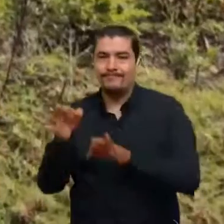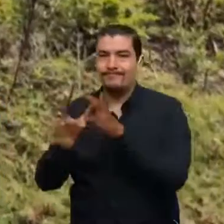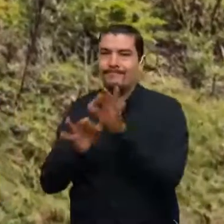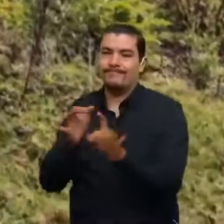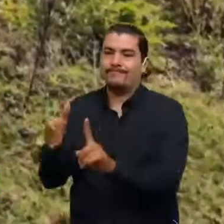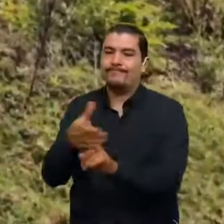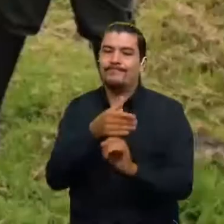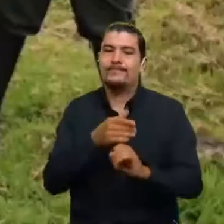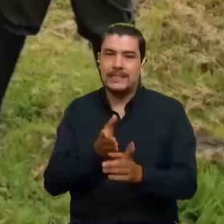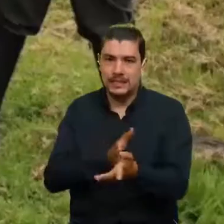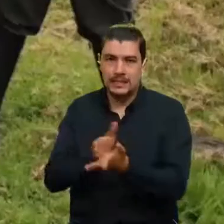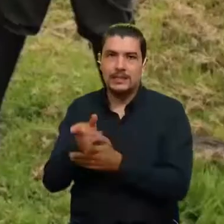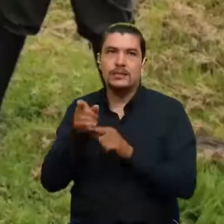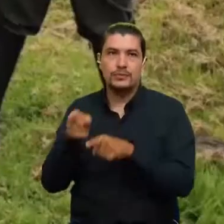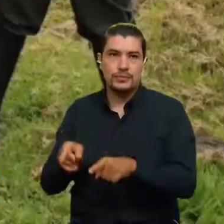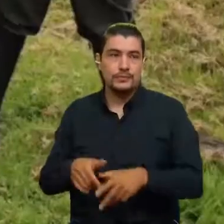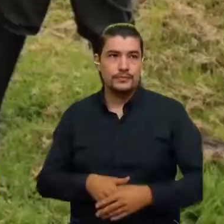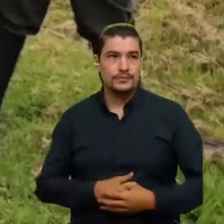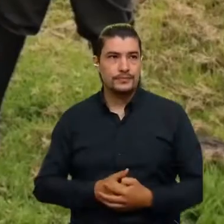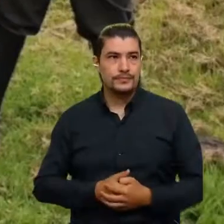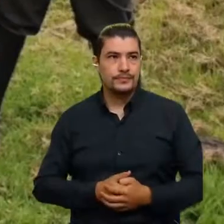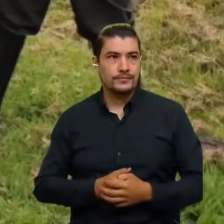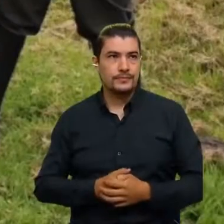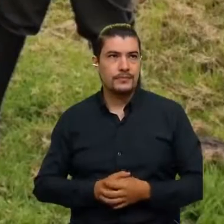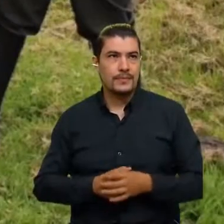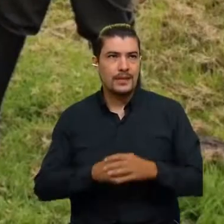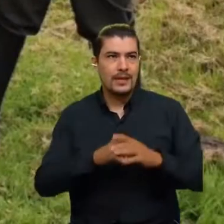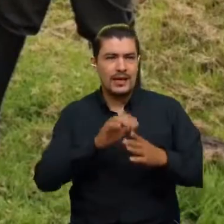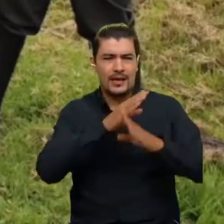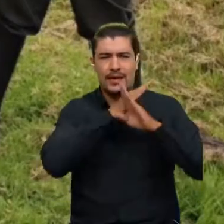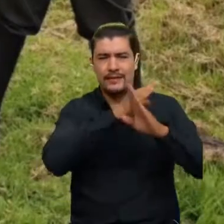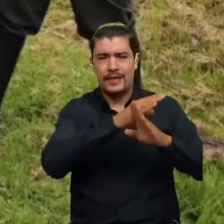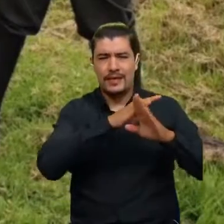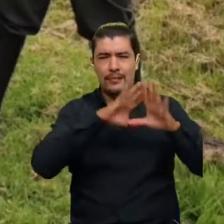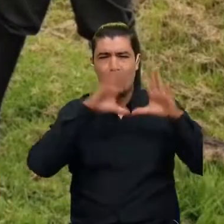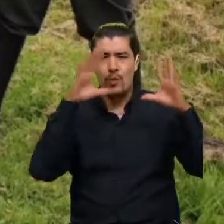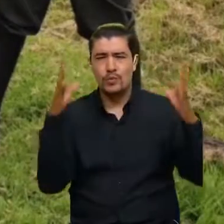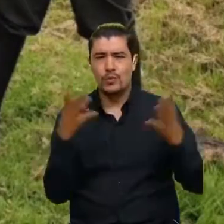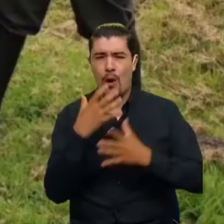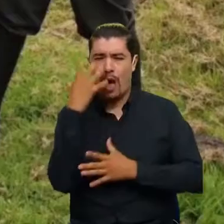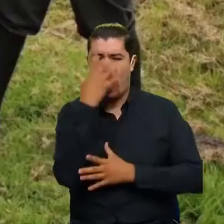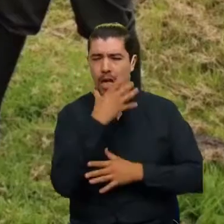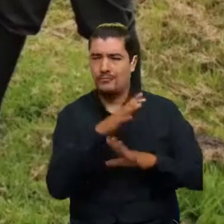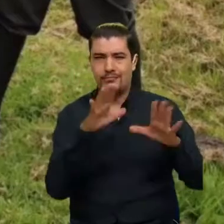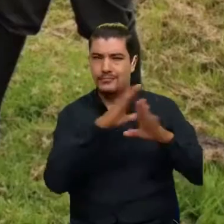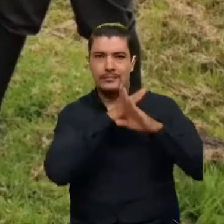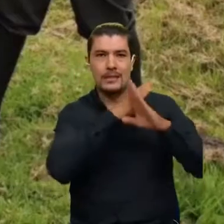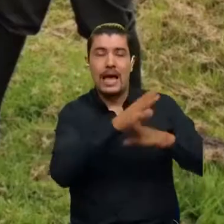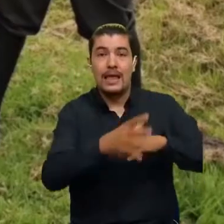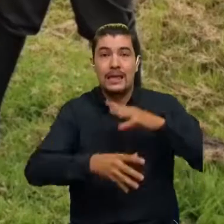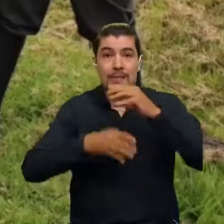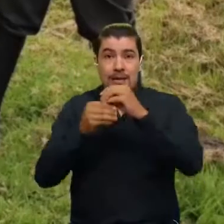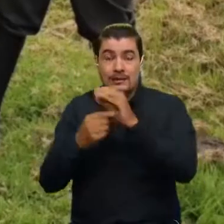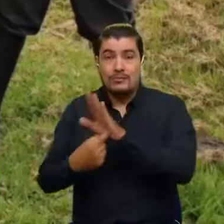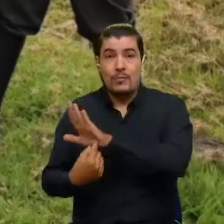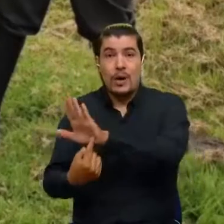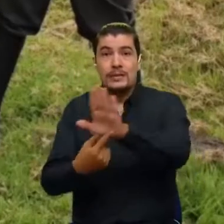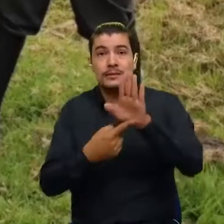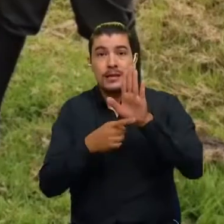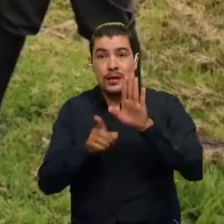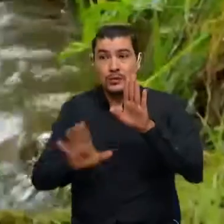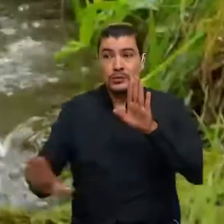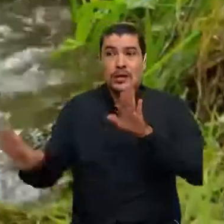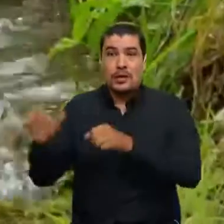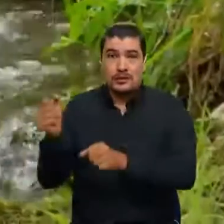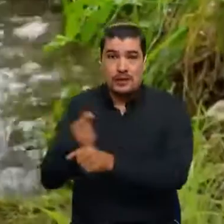Para mitigar el calentamiento global y para demostrarle el trabajo que ustedes tienen